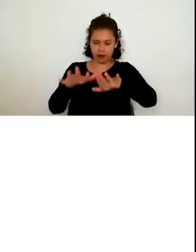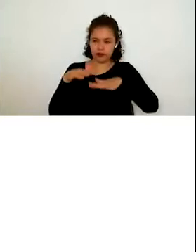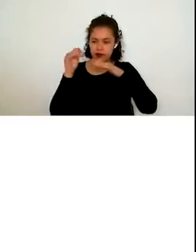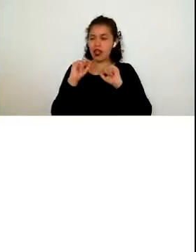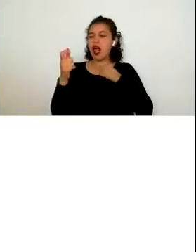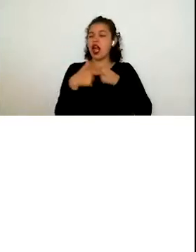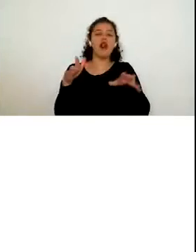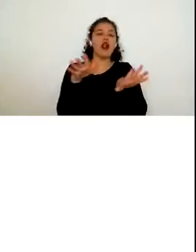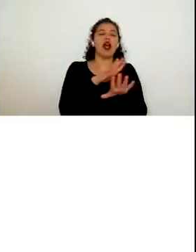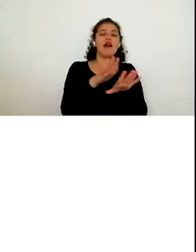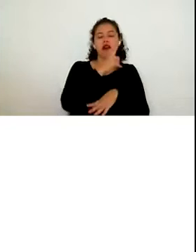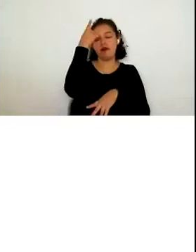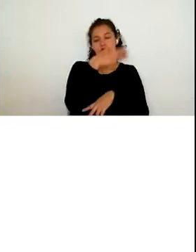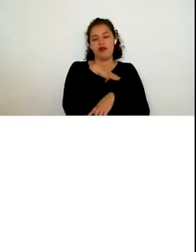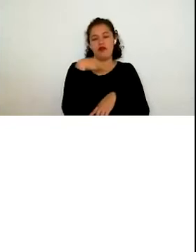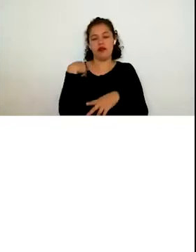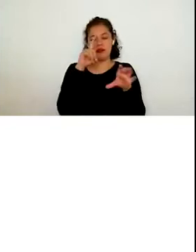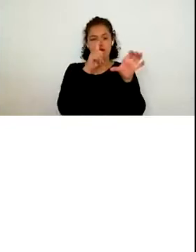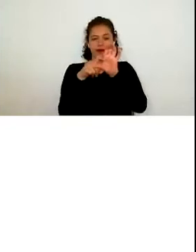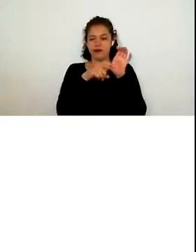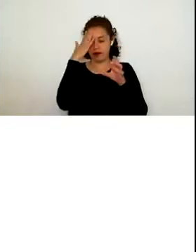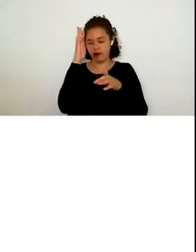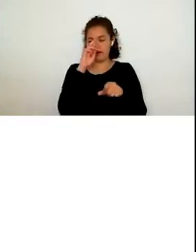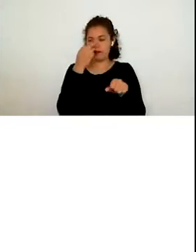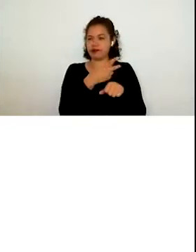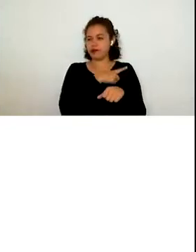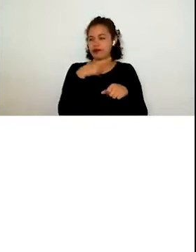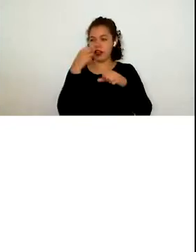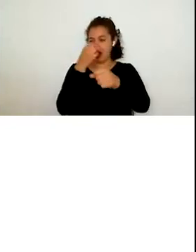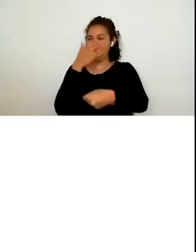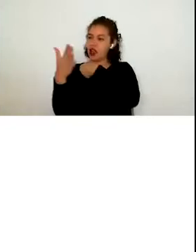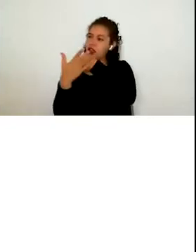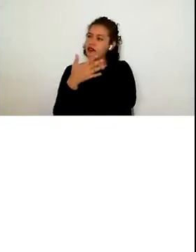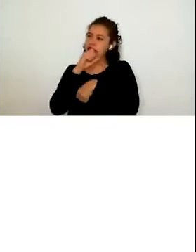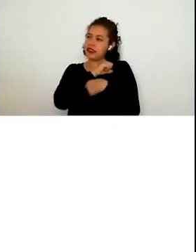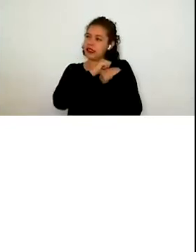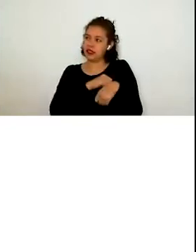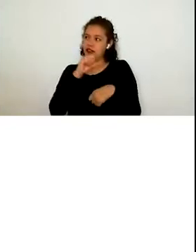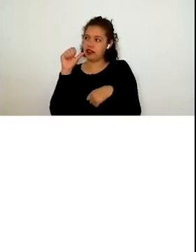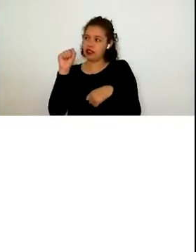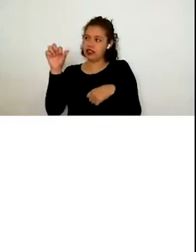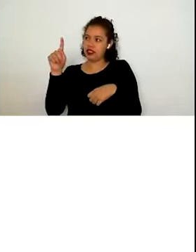modificación en la integración de su patronato, esto lo deben hacer de conocimiento de la autoridad fiscal.